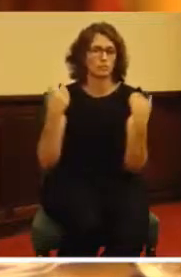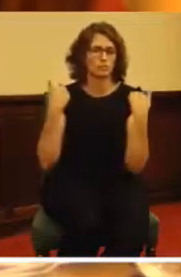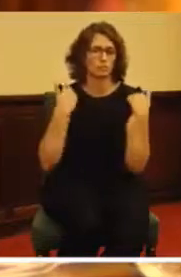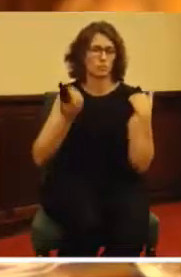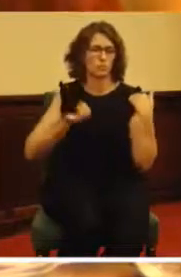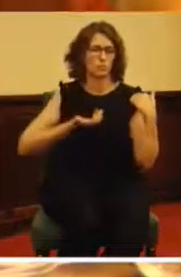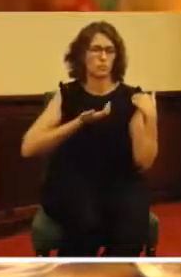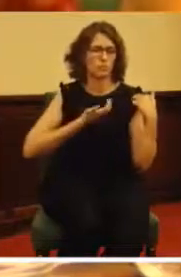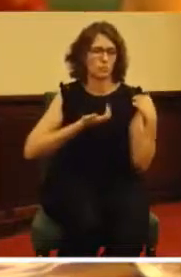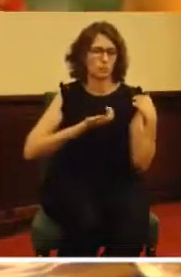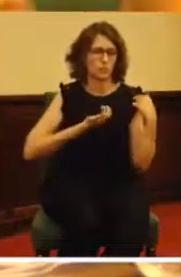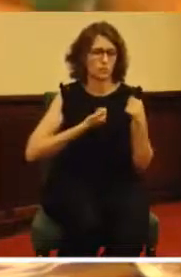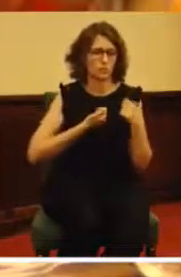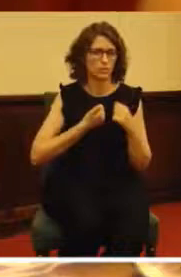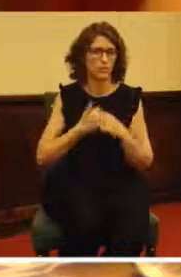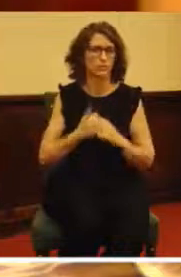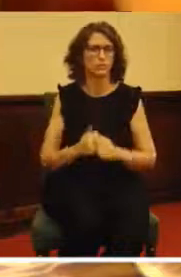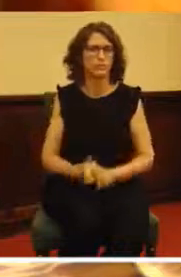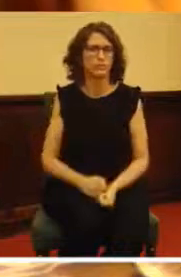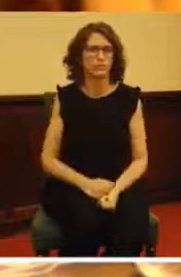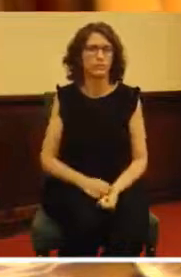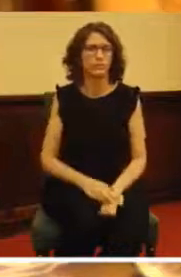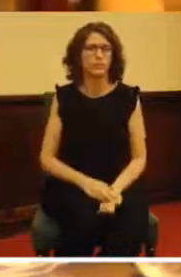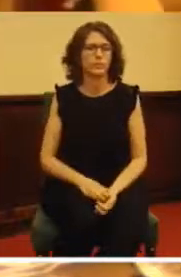nuestra, competencia de los ayuntamientos.